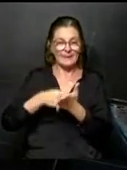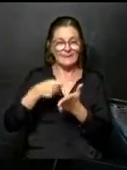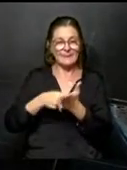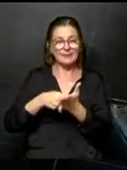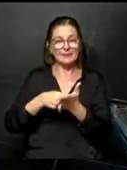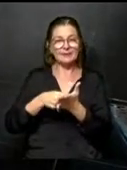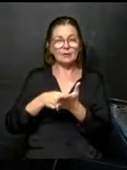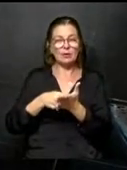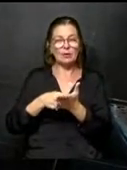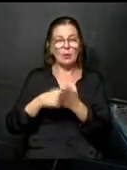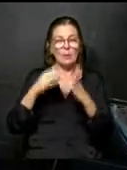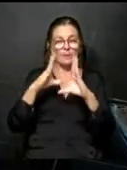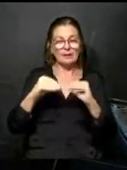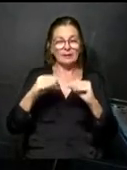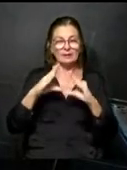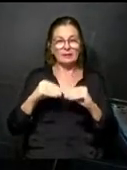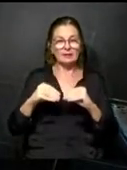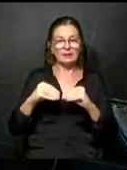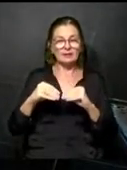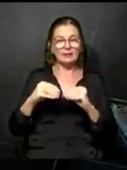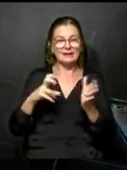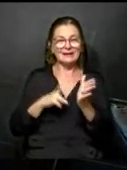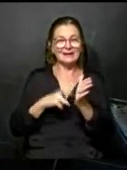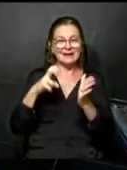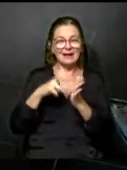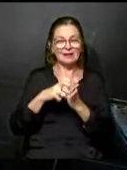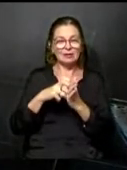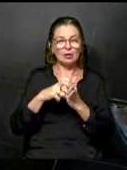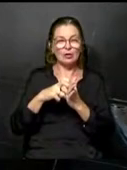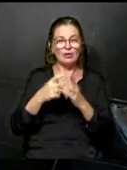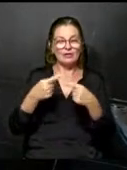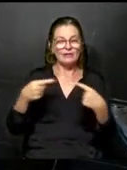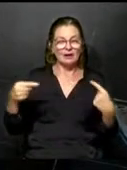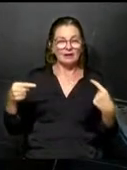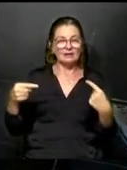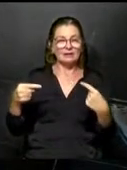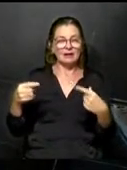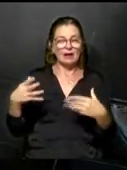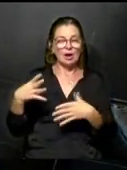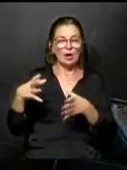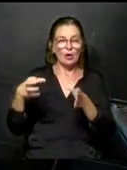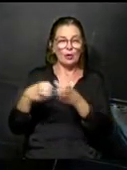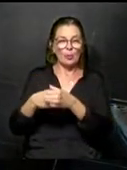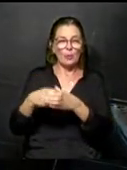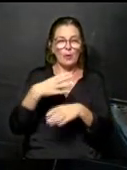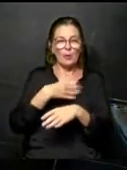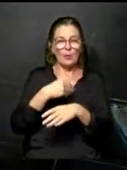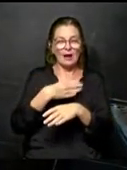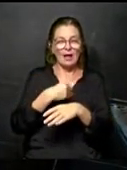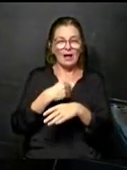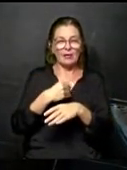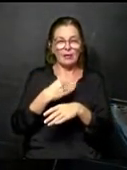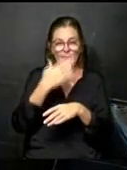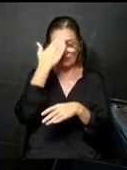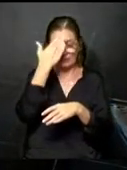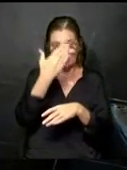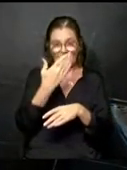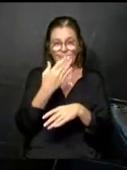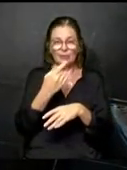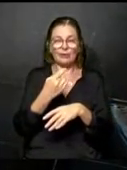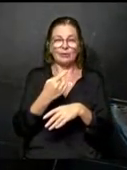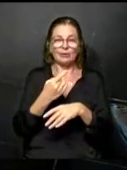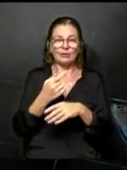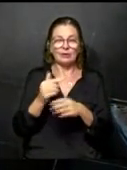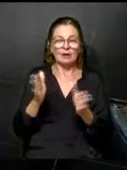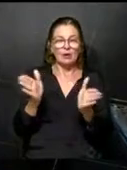con la cooperativa Hard Work en Salto, integrada por varios militantes del Partido Nacional. Desde la bancada del Frente Amplio, en la